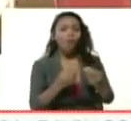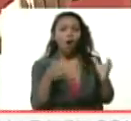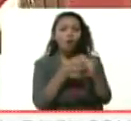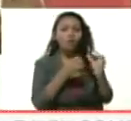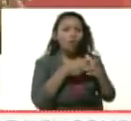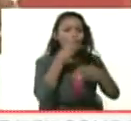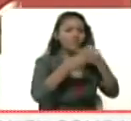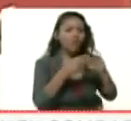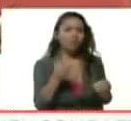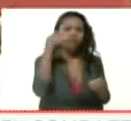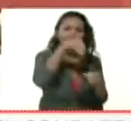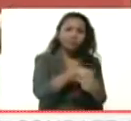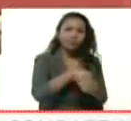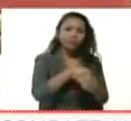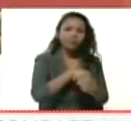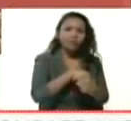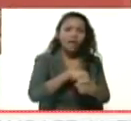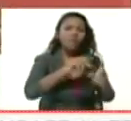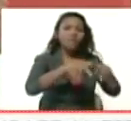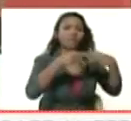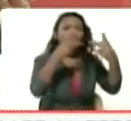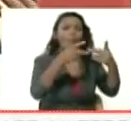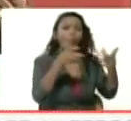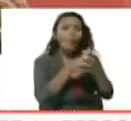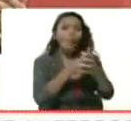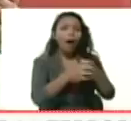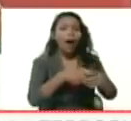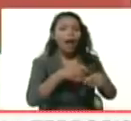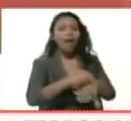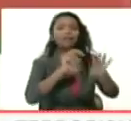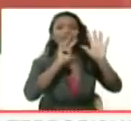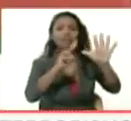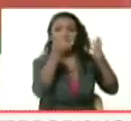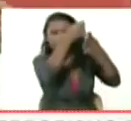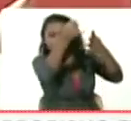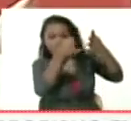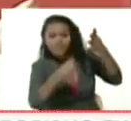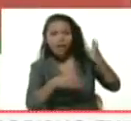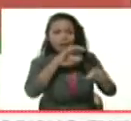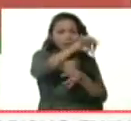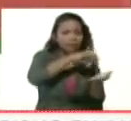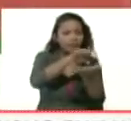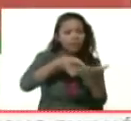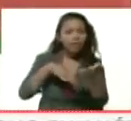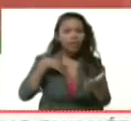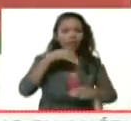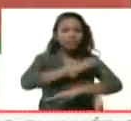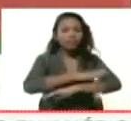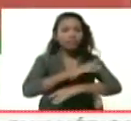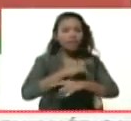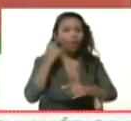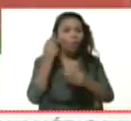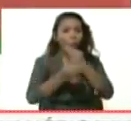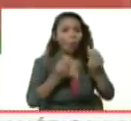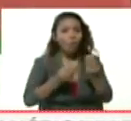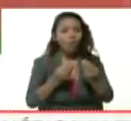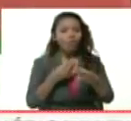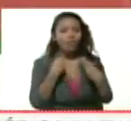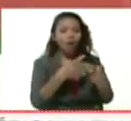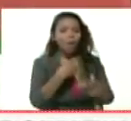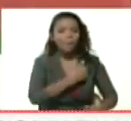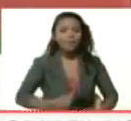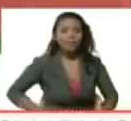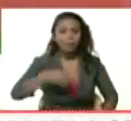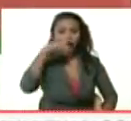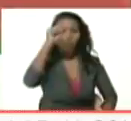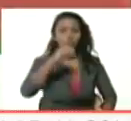va a involucrar y también los nuevos militantes a las 7 líneas estratégicas de acción que ha dado a conocer el jefe de Estado